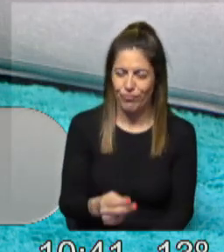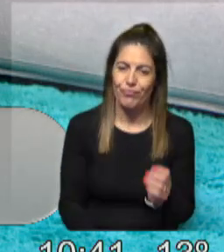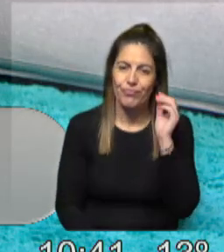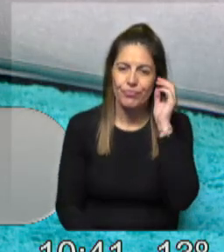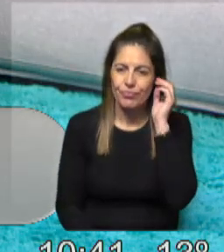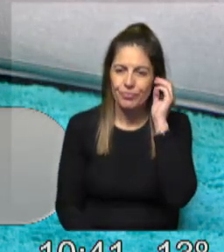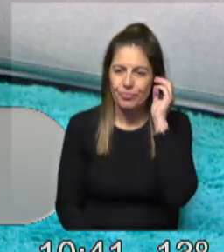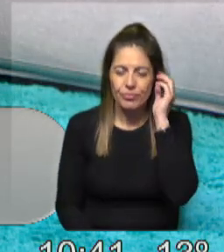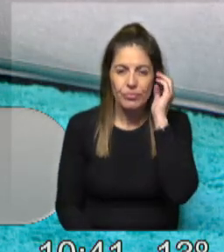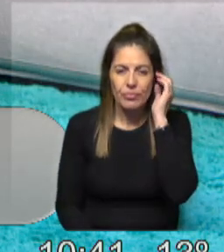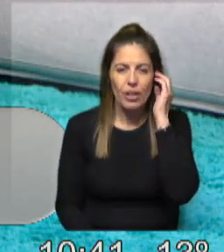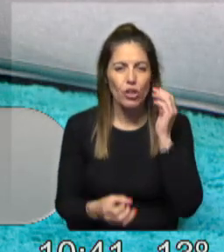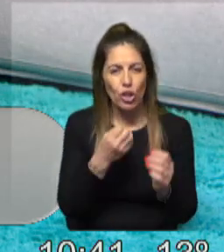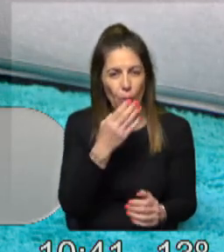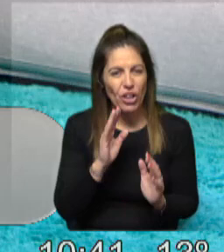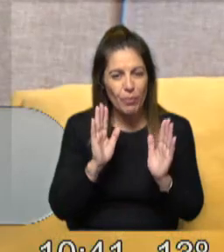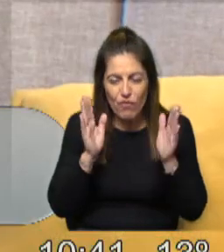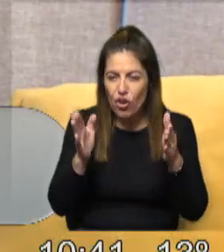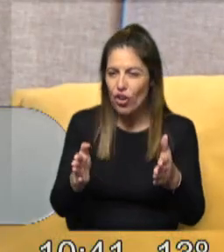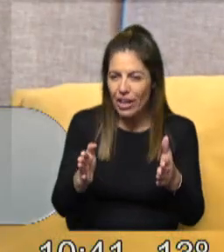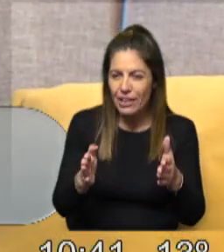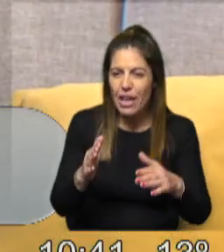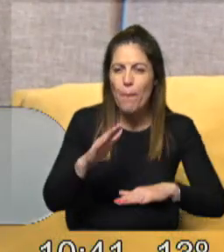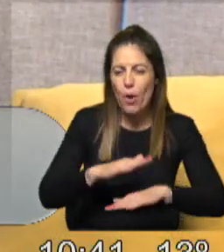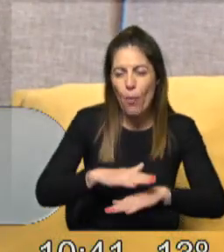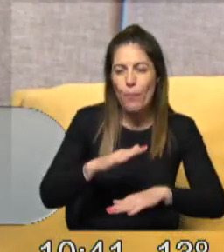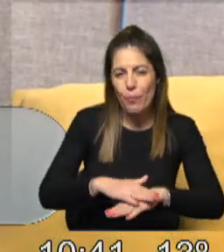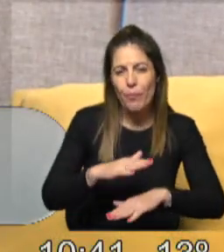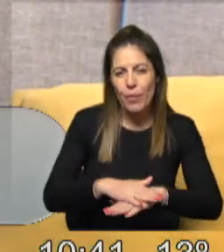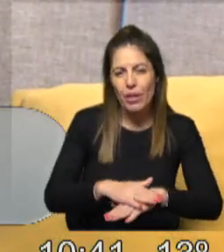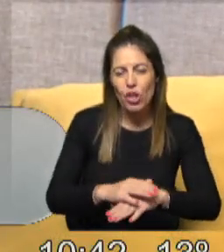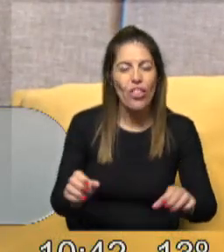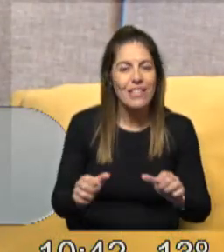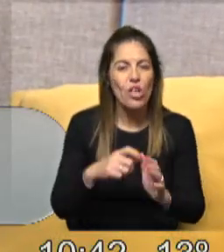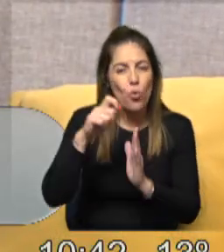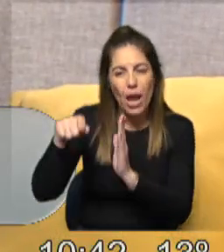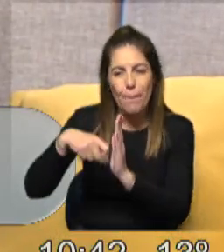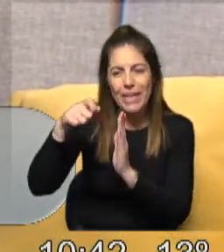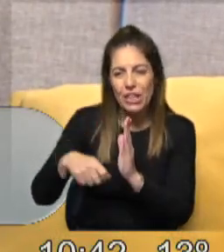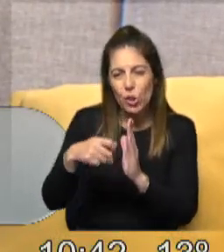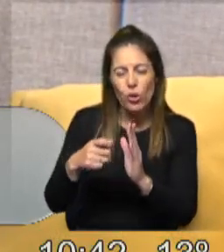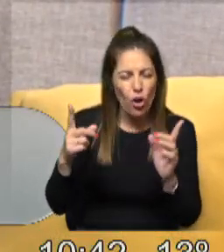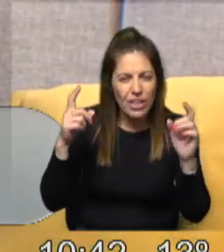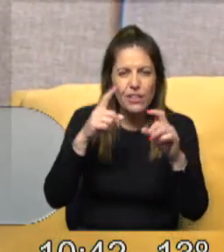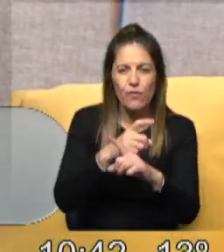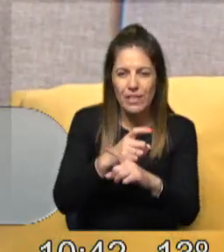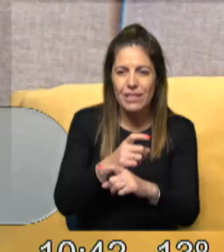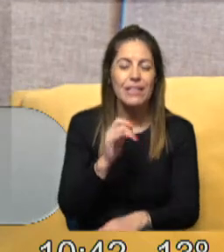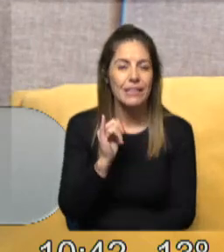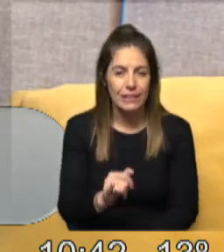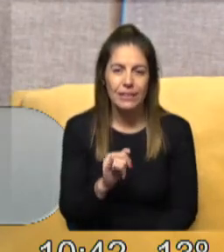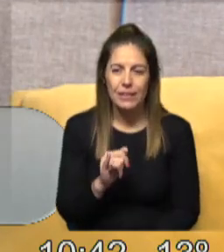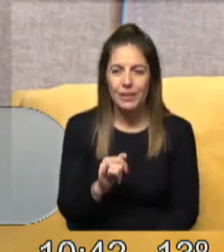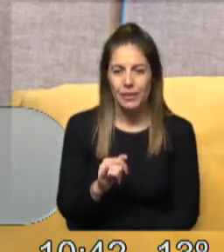cochar cualquier cosa, ¿no está bueno también poner el foco ahí, Cuervo, a la hora de poner para hacer una película? Hoy en día es muy difícil. Me parece bien porque